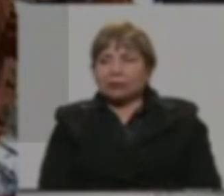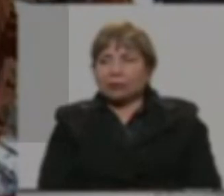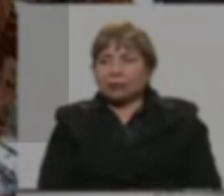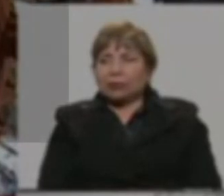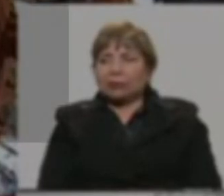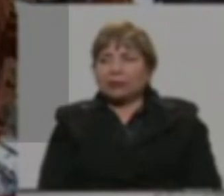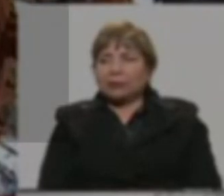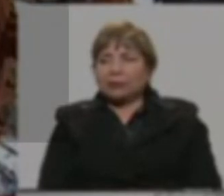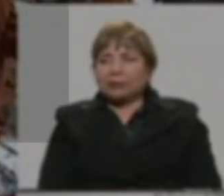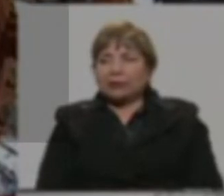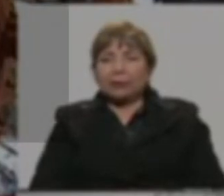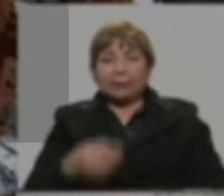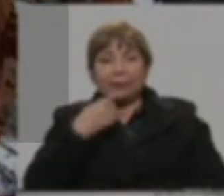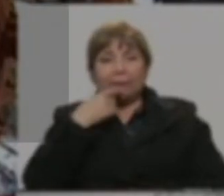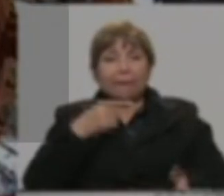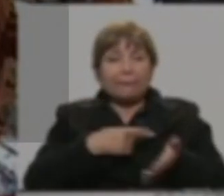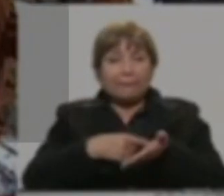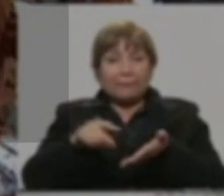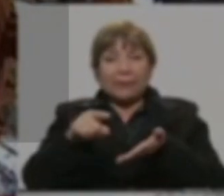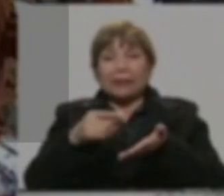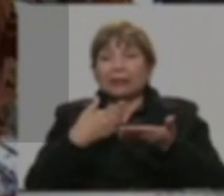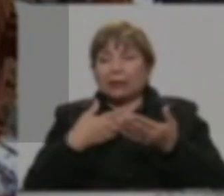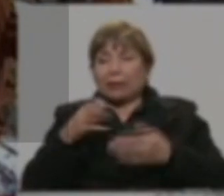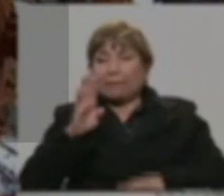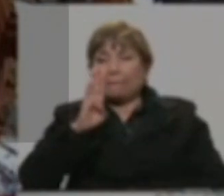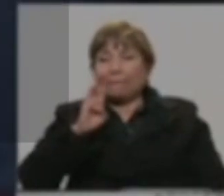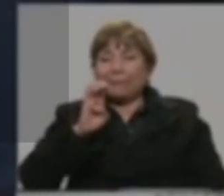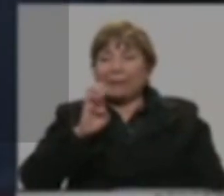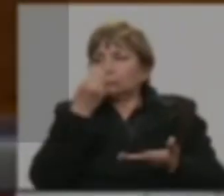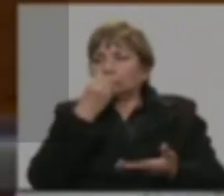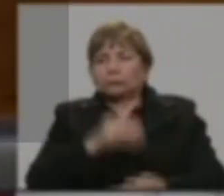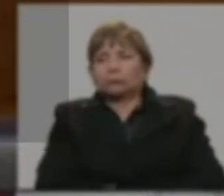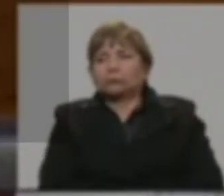Señora Presidenta, me dirigiré al Premier Bellido.